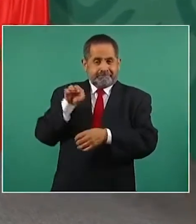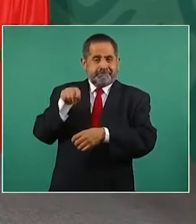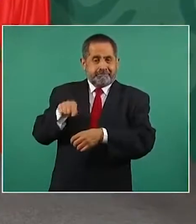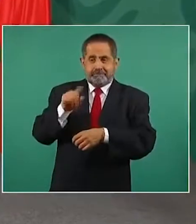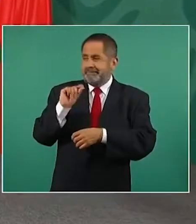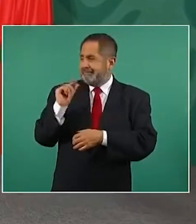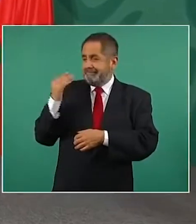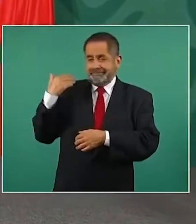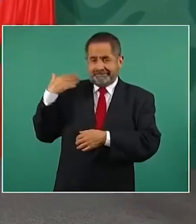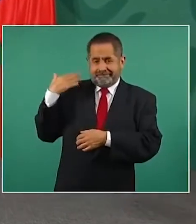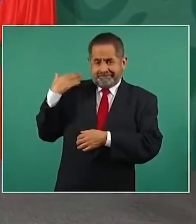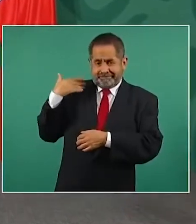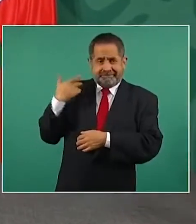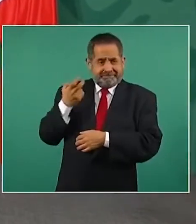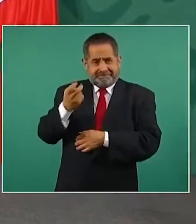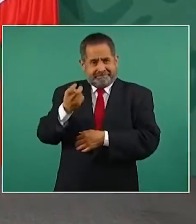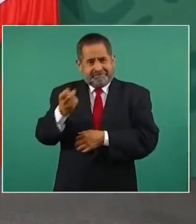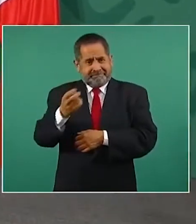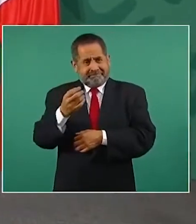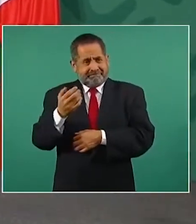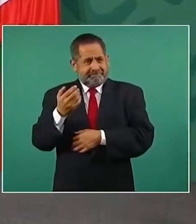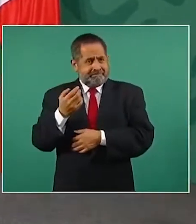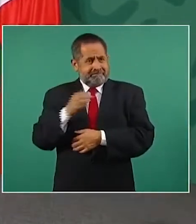en la pasada elección,